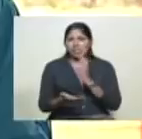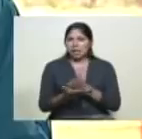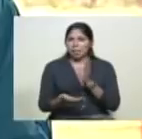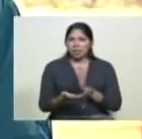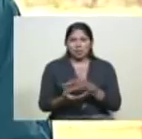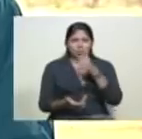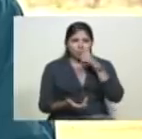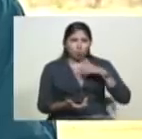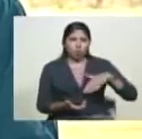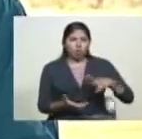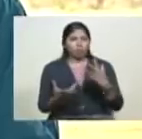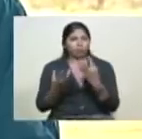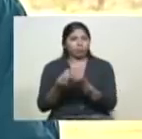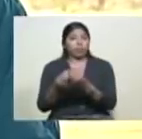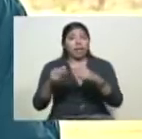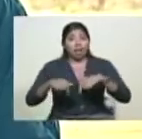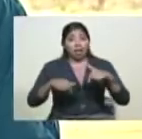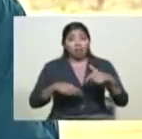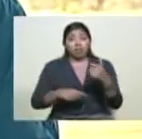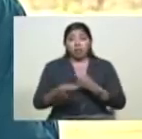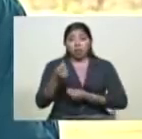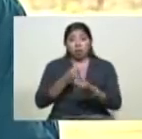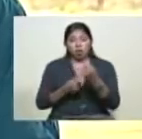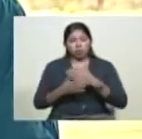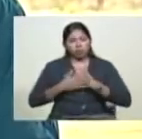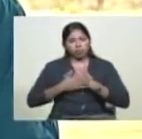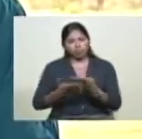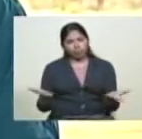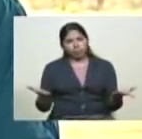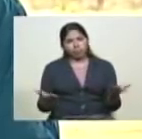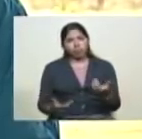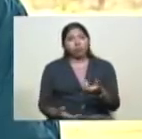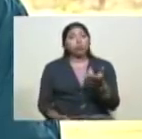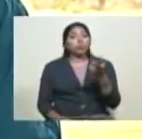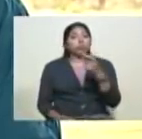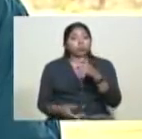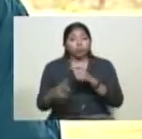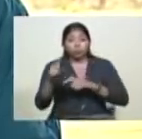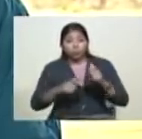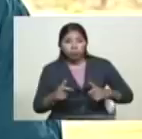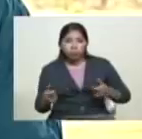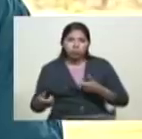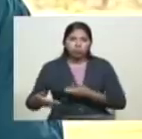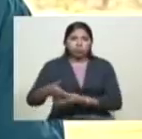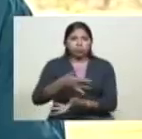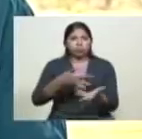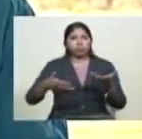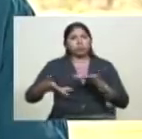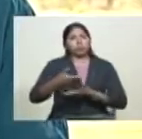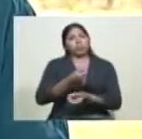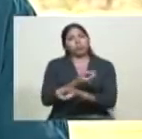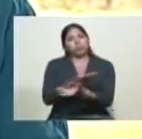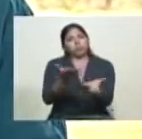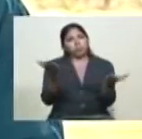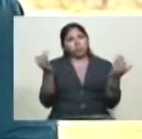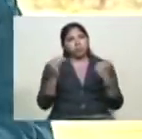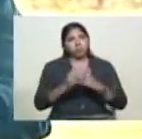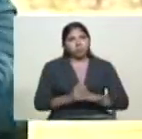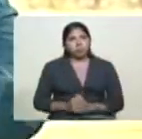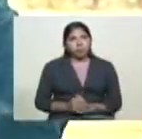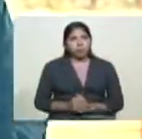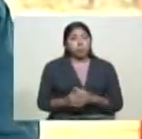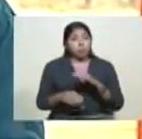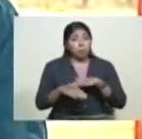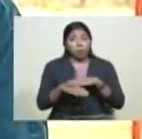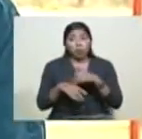pueblo. La economía puesta al servicio de la sociedad, la economía y la riqueza del país puesta al servicio del pueblo, porque